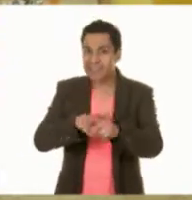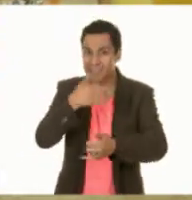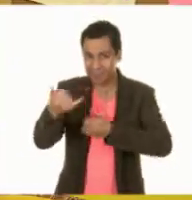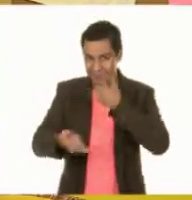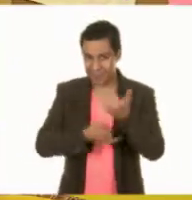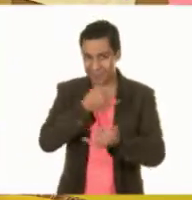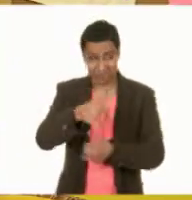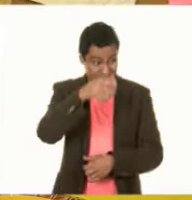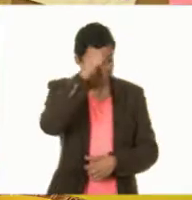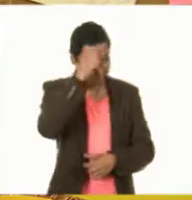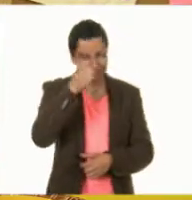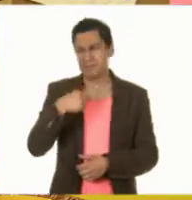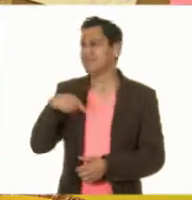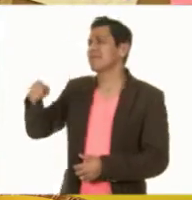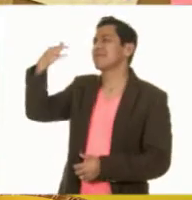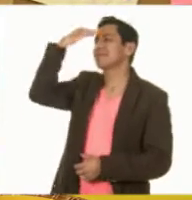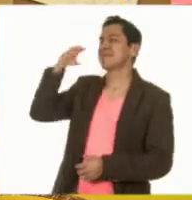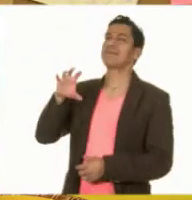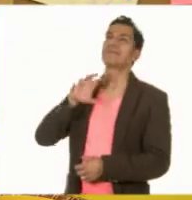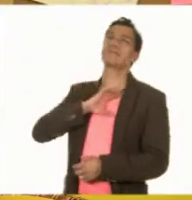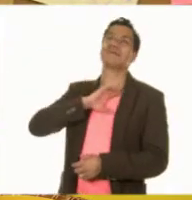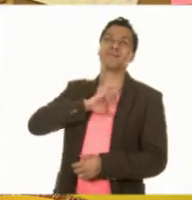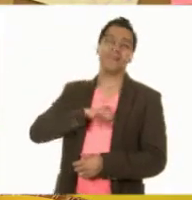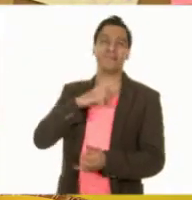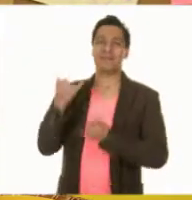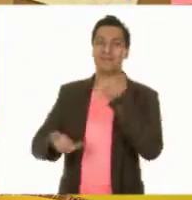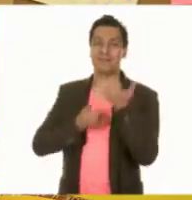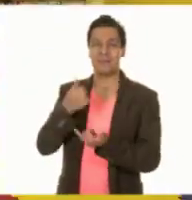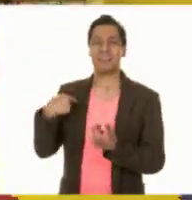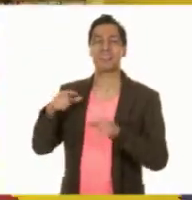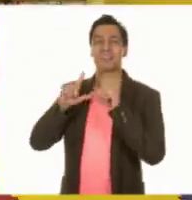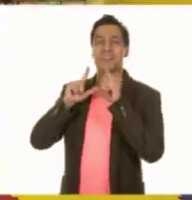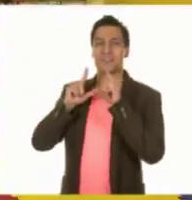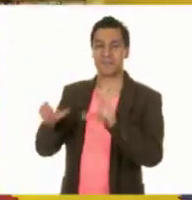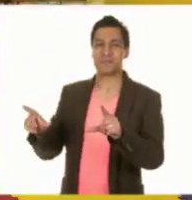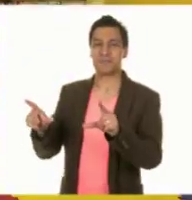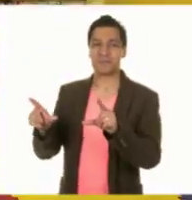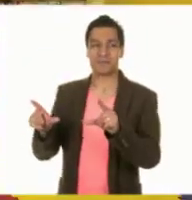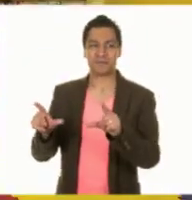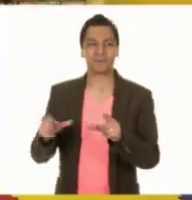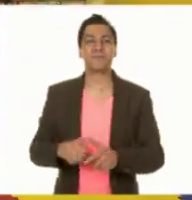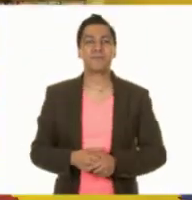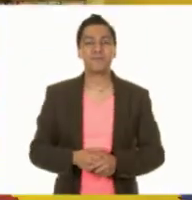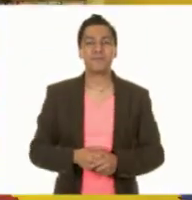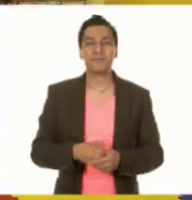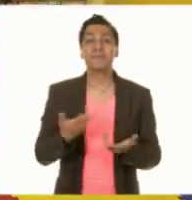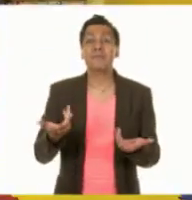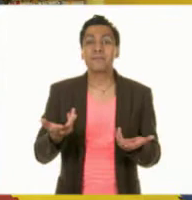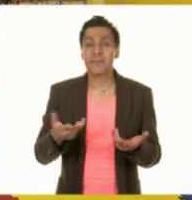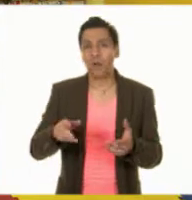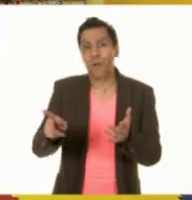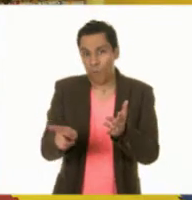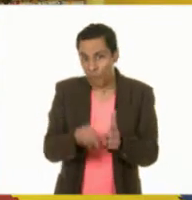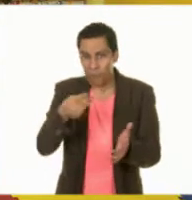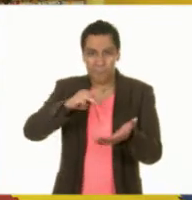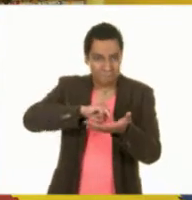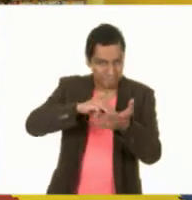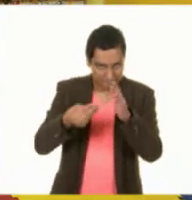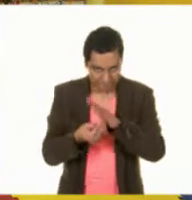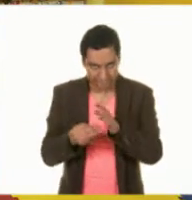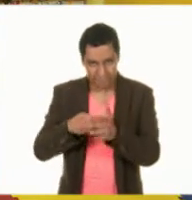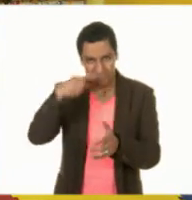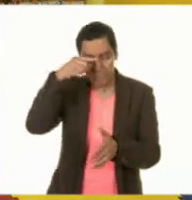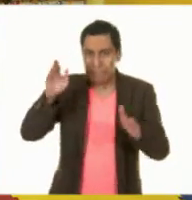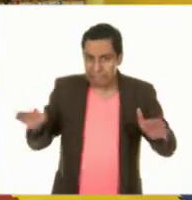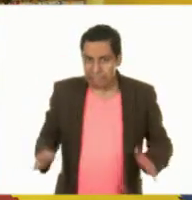Ay, Ramón, ya sabes que me encanta jugar, así que estoy listísima. Esta es otra estrategia para fomentar lo